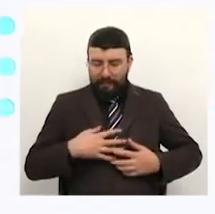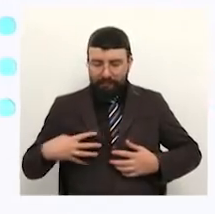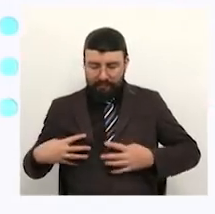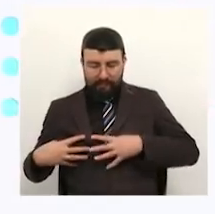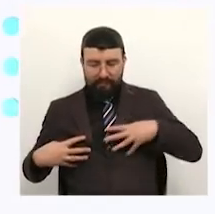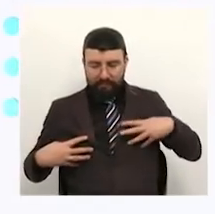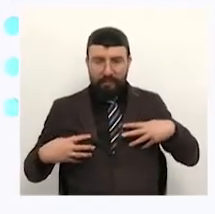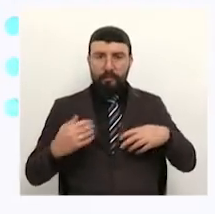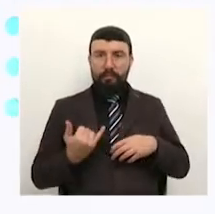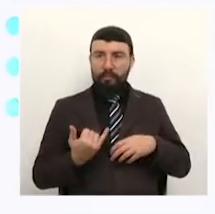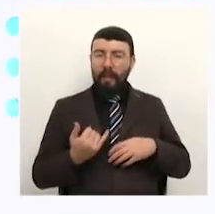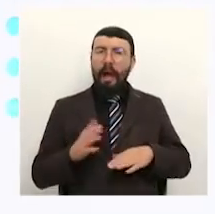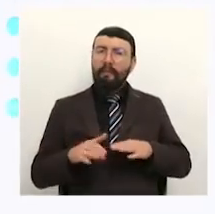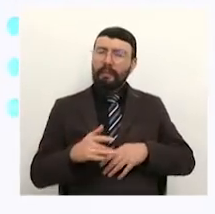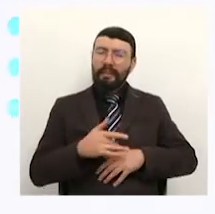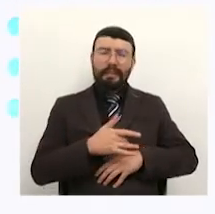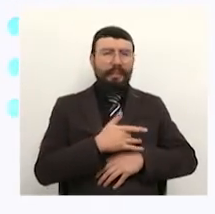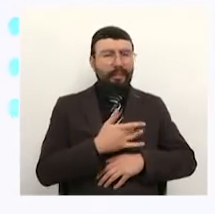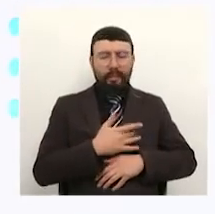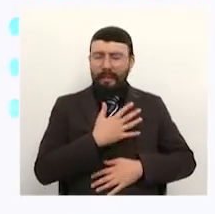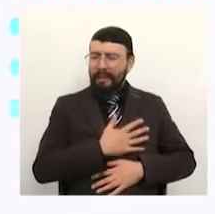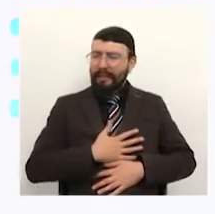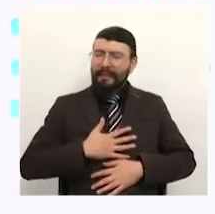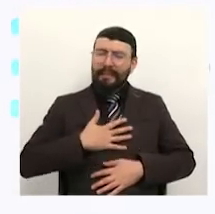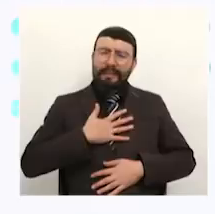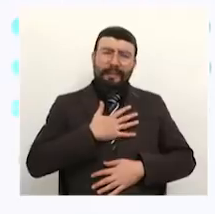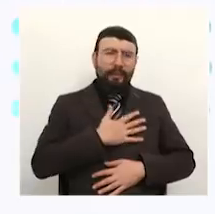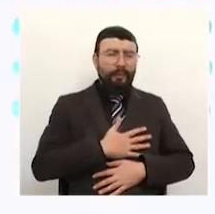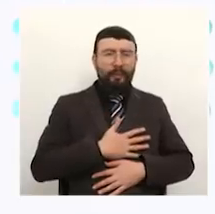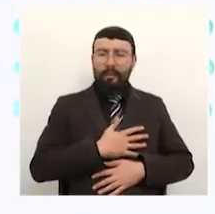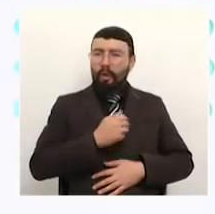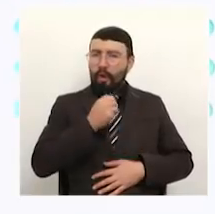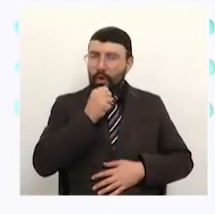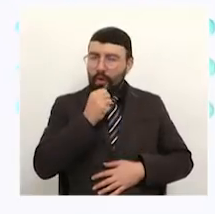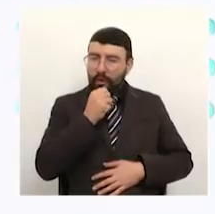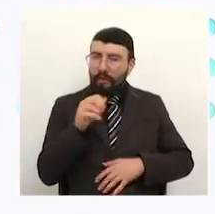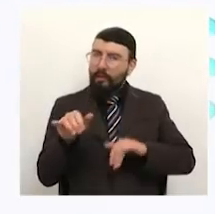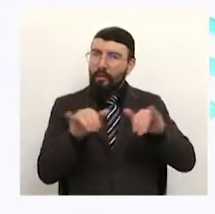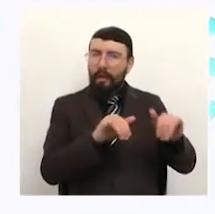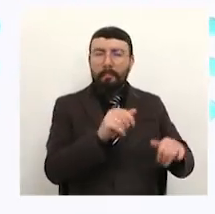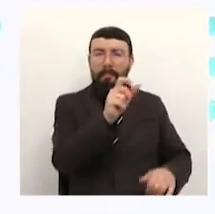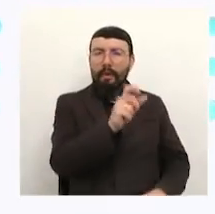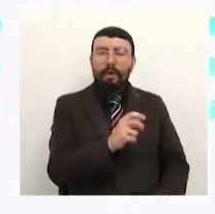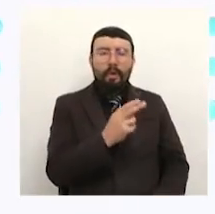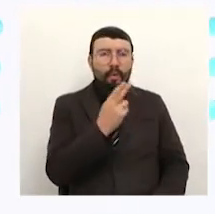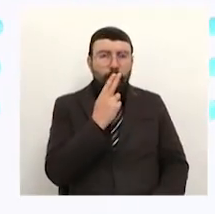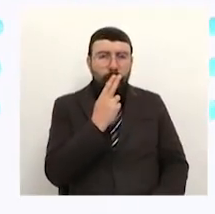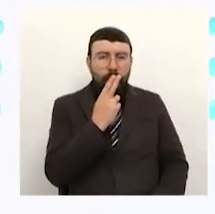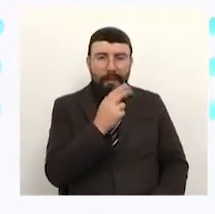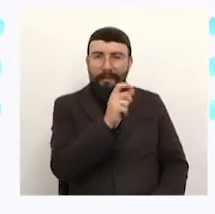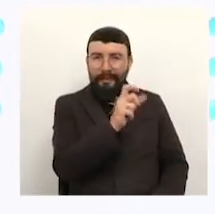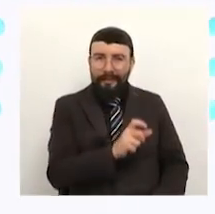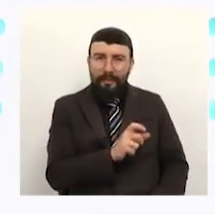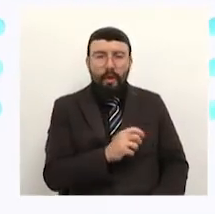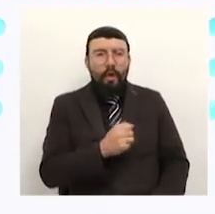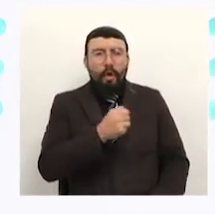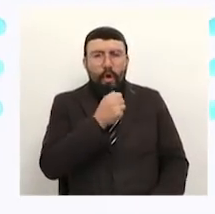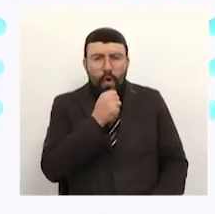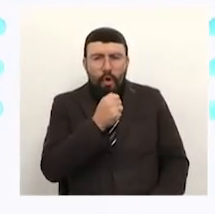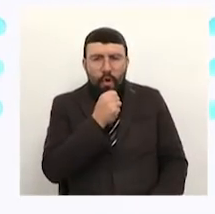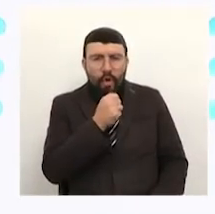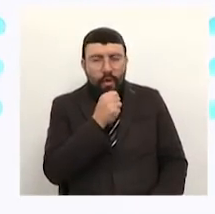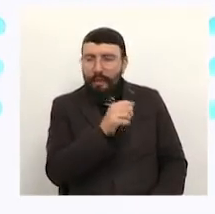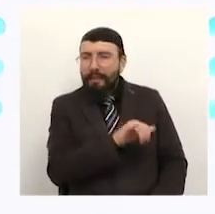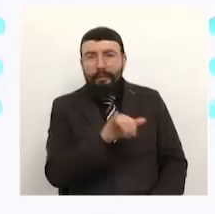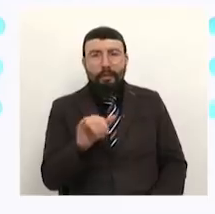inclusive puede llegar síntomas tan recientes como los del fumador por ejemplo cierto como la persona que lleva fumando 20 y 30 años